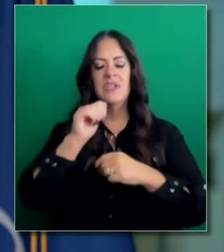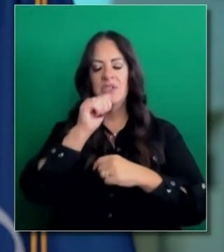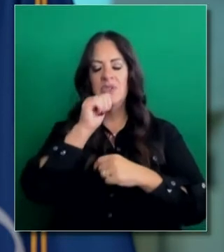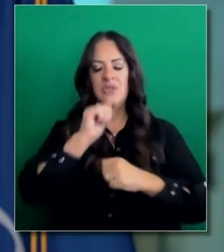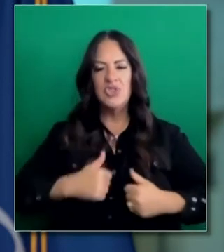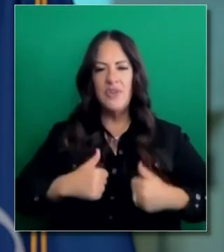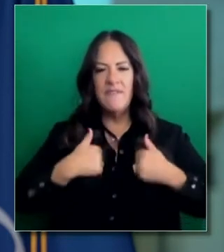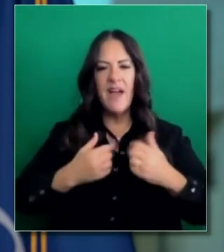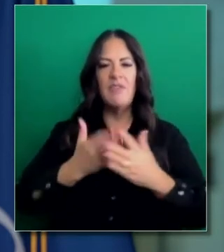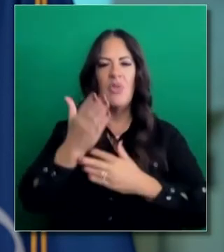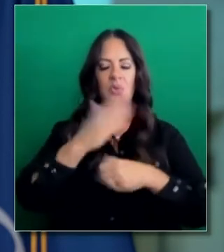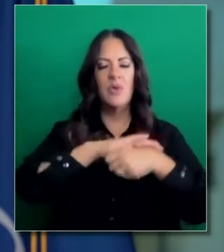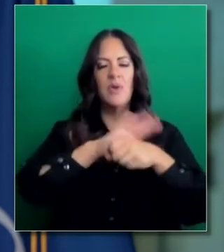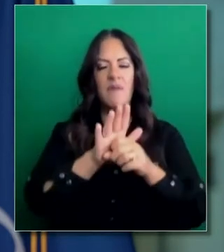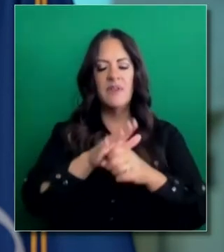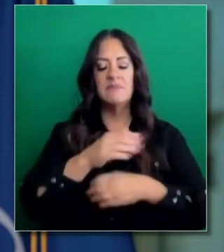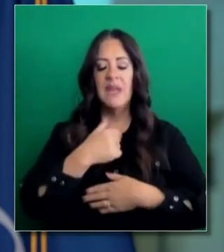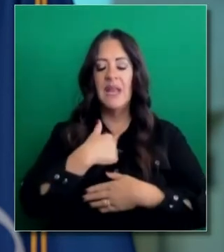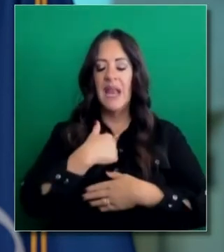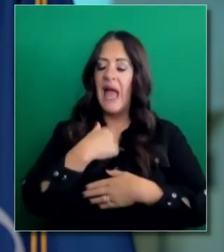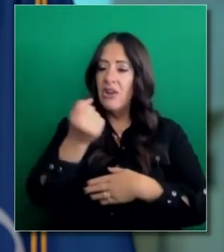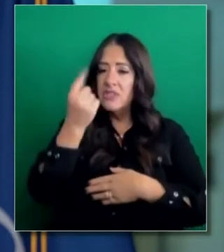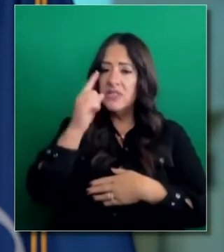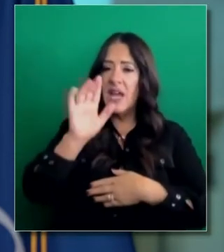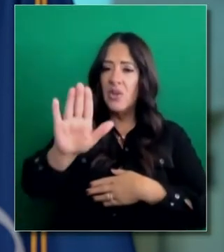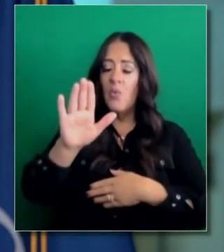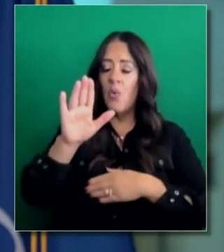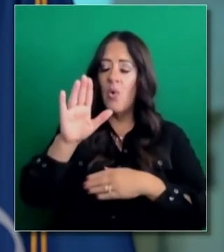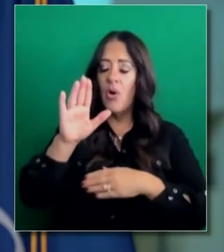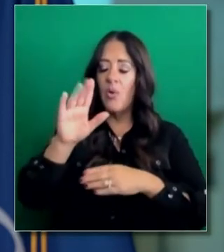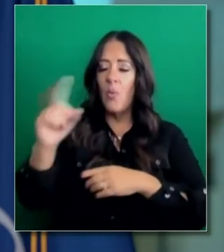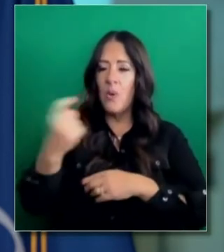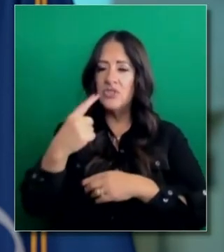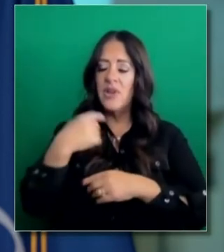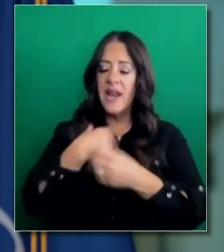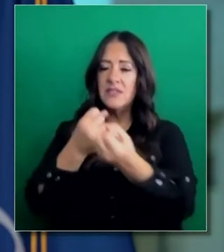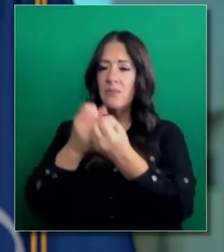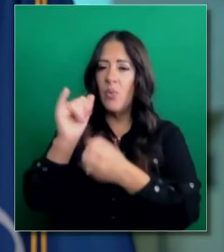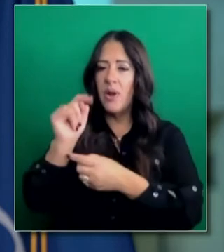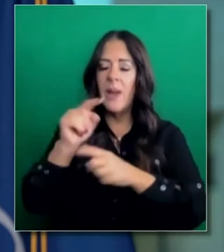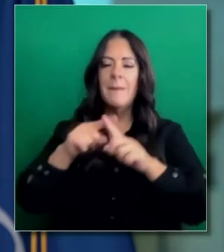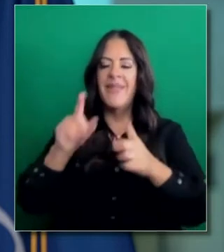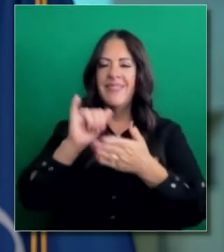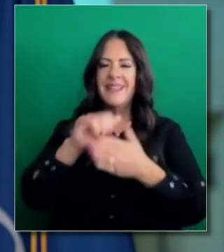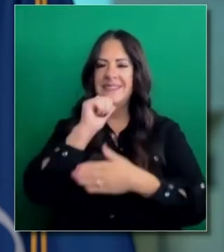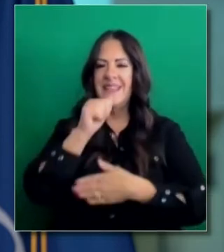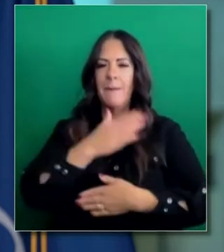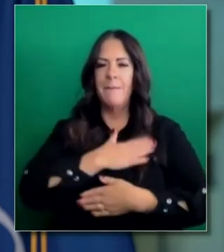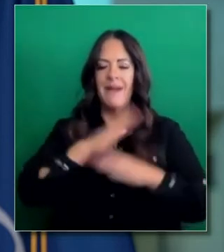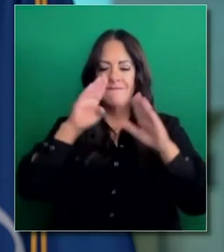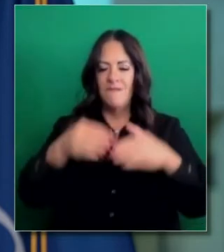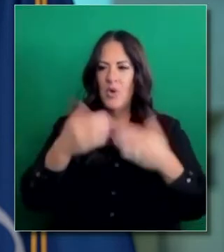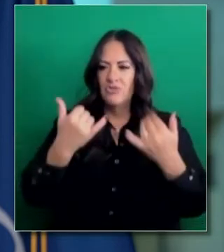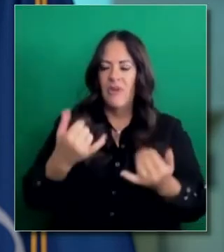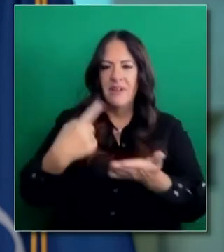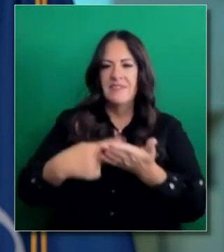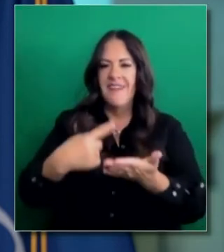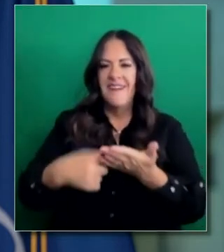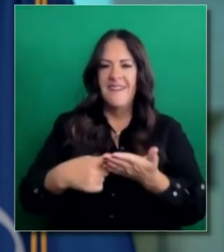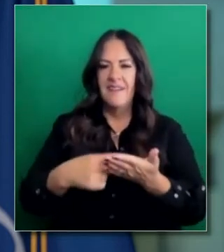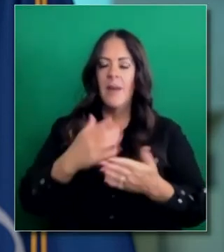agradezco eso y apoyo a claire pero no es mi enfoque en este momento mi enfoque